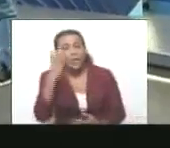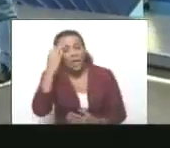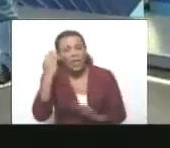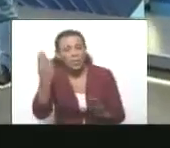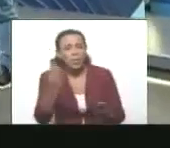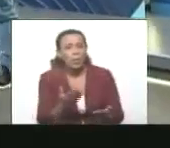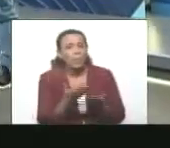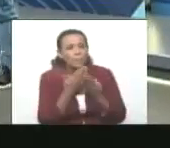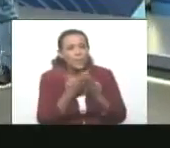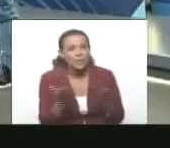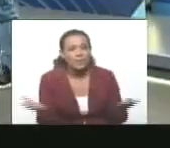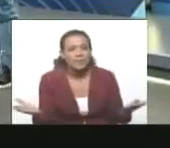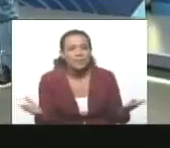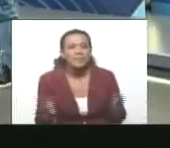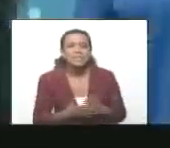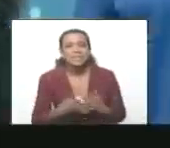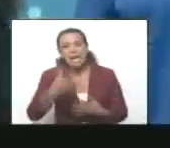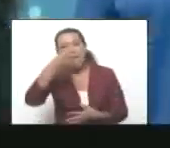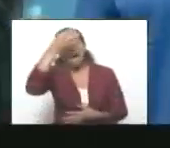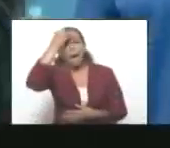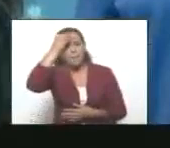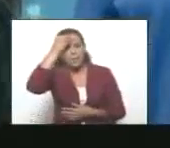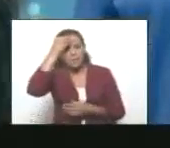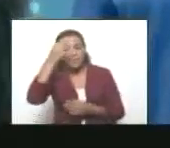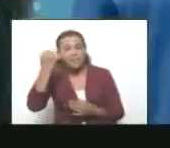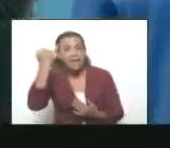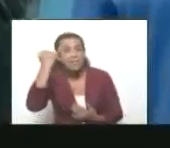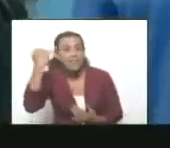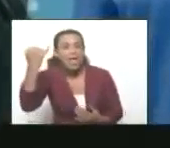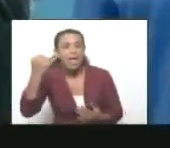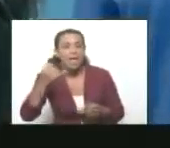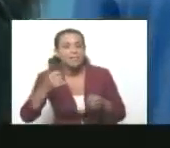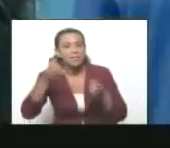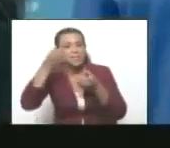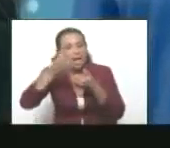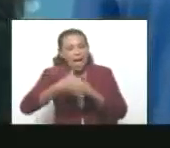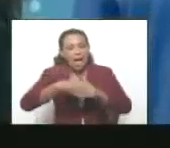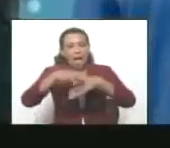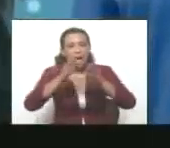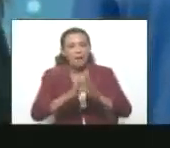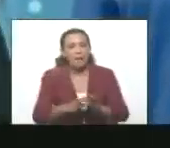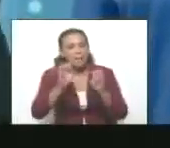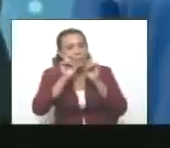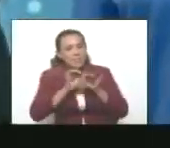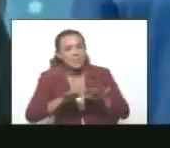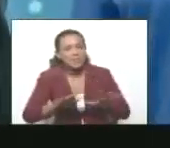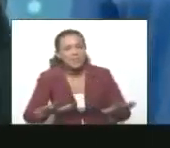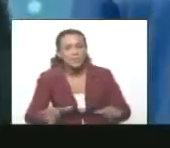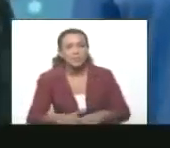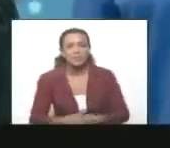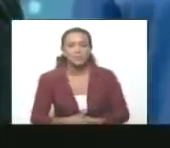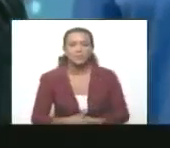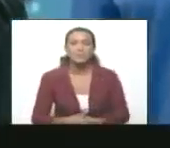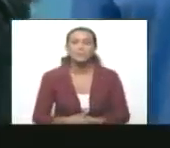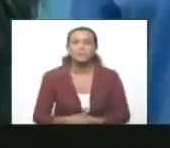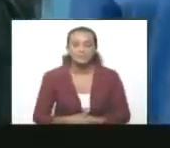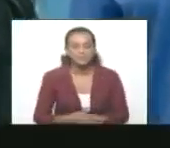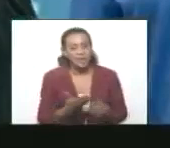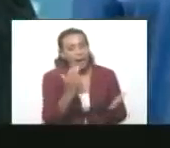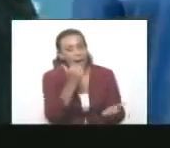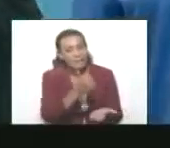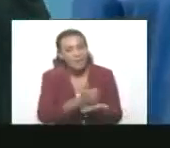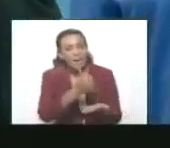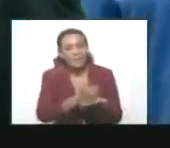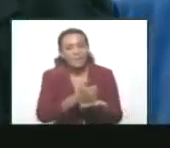le siga dando discernimiento, entendimiento, inteligencia, para que siga llevando el país adelante como adelante, lo sigue llevando yo. Adelante, que amén, Dios amén.